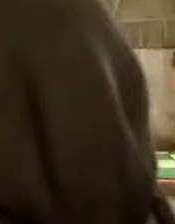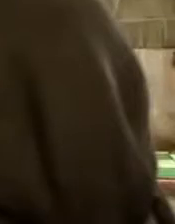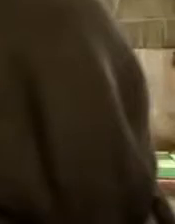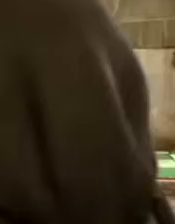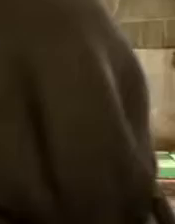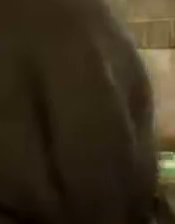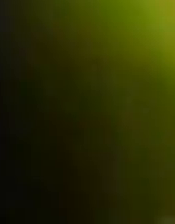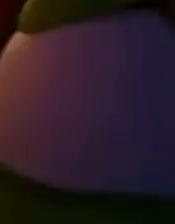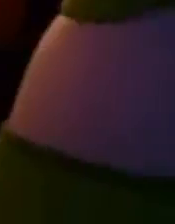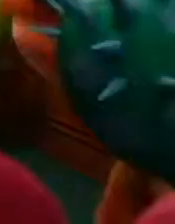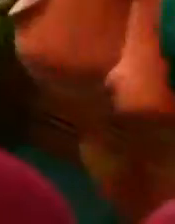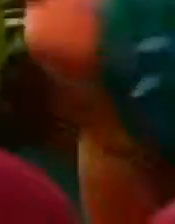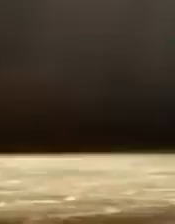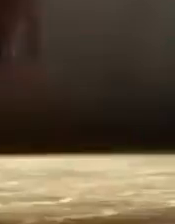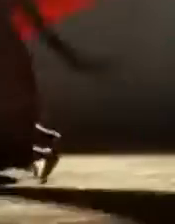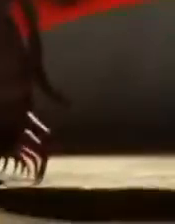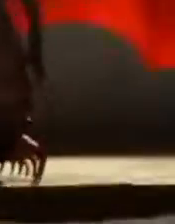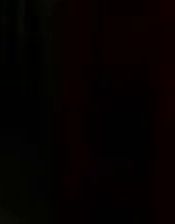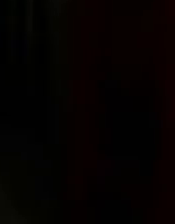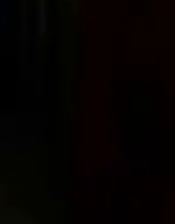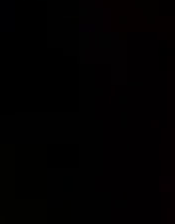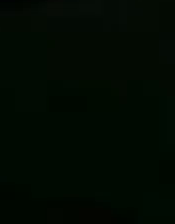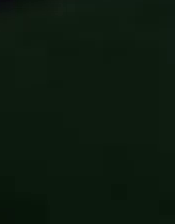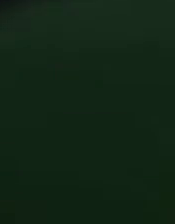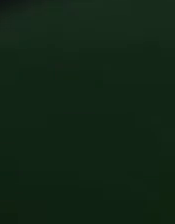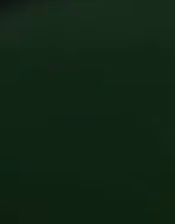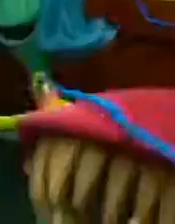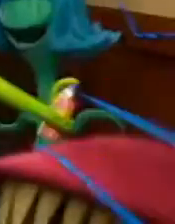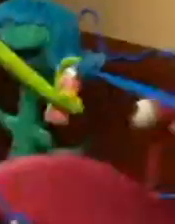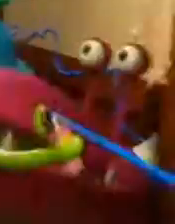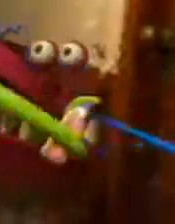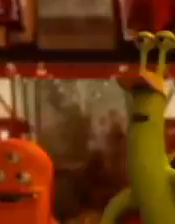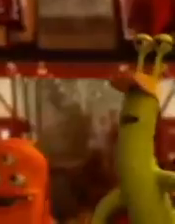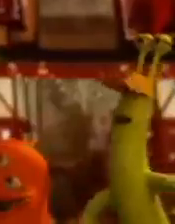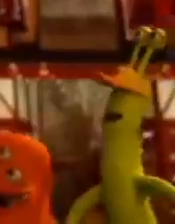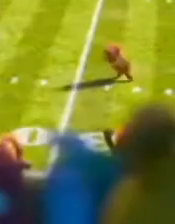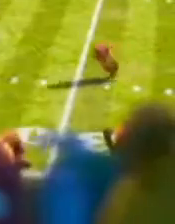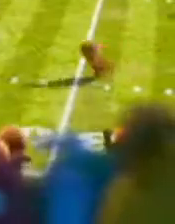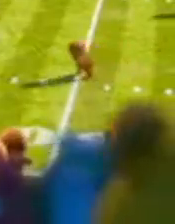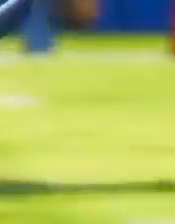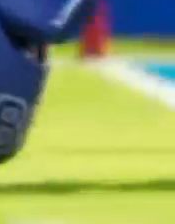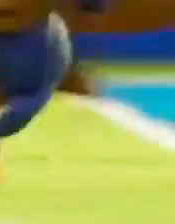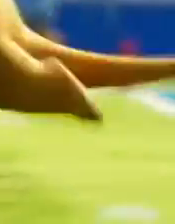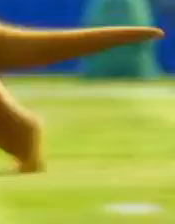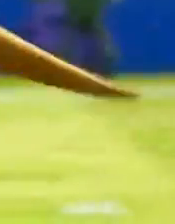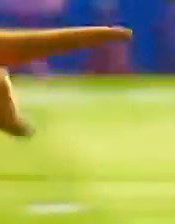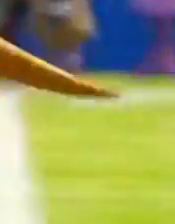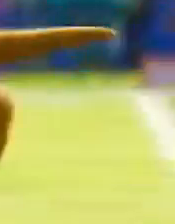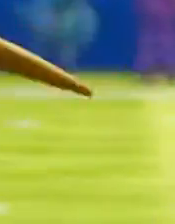¡Uy, qué susto! ¿Cuánto asusta? Es lo que da valor a un monstruo. ¡Me gusta onda!